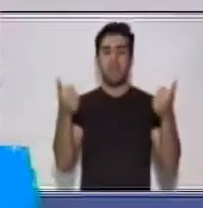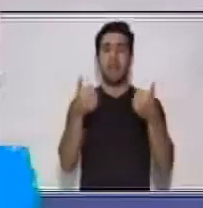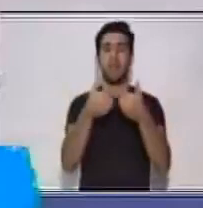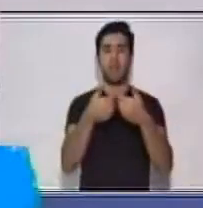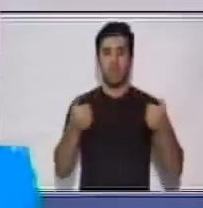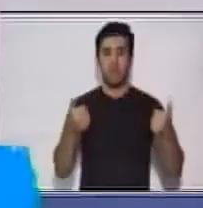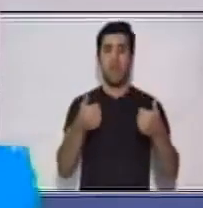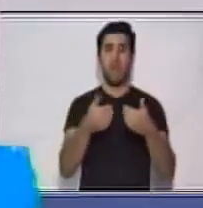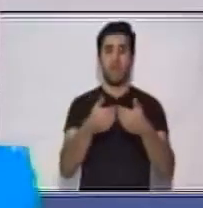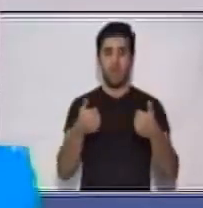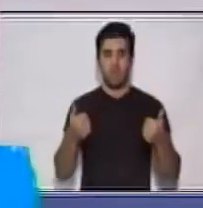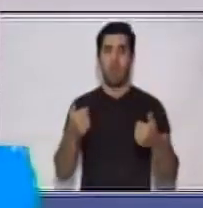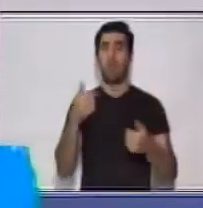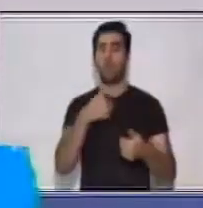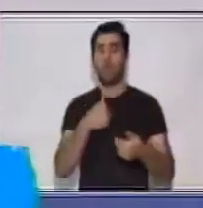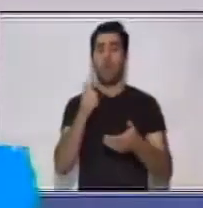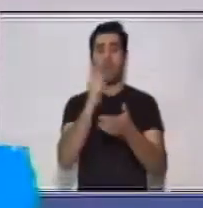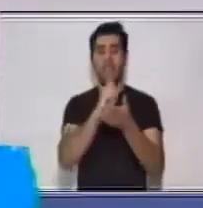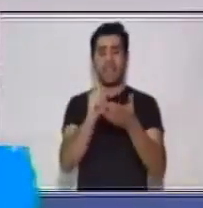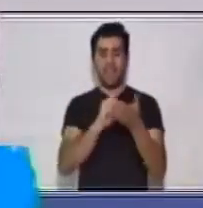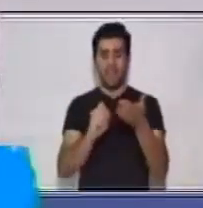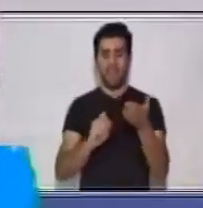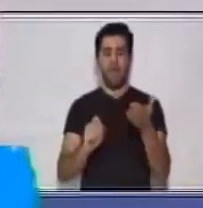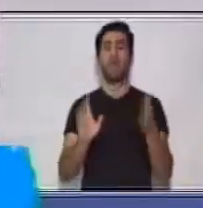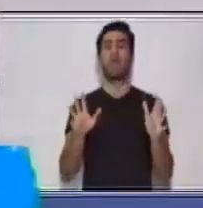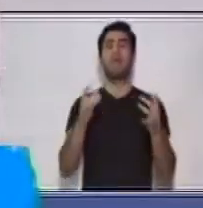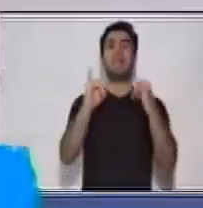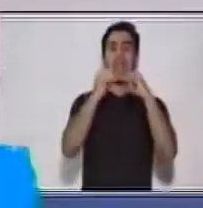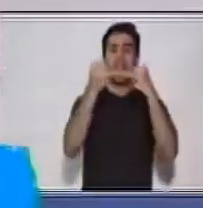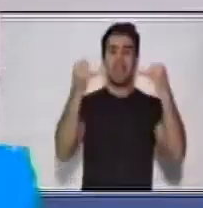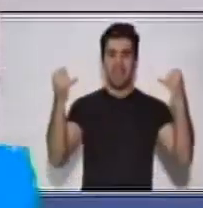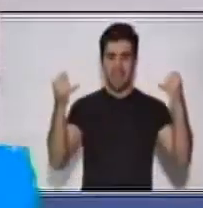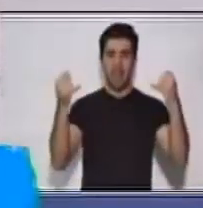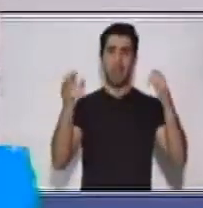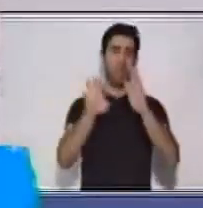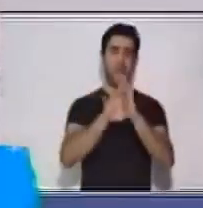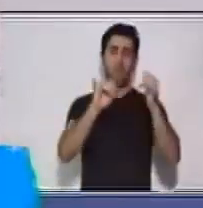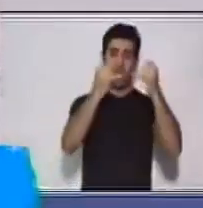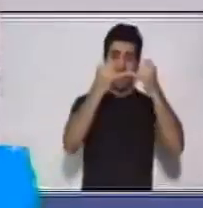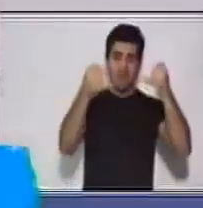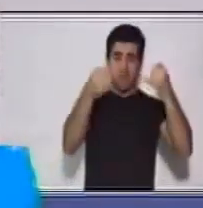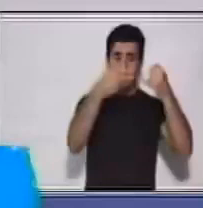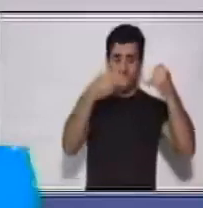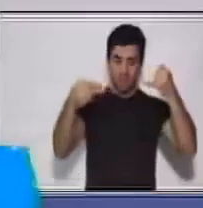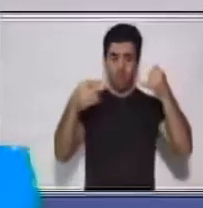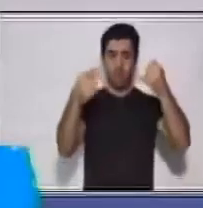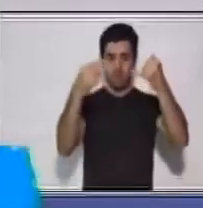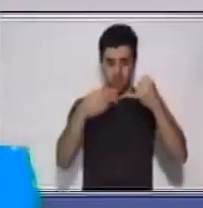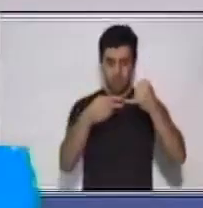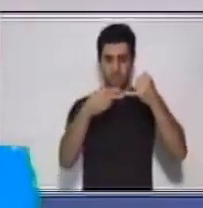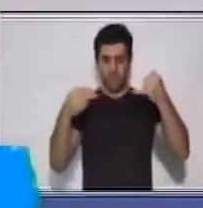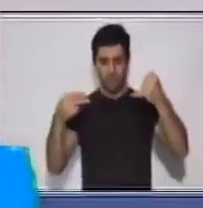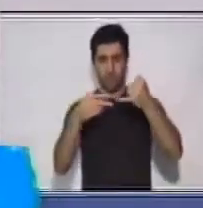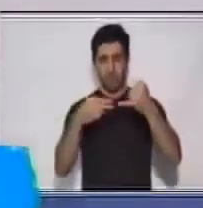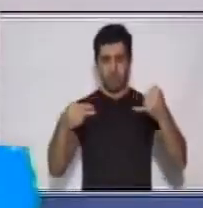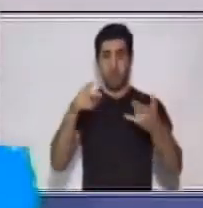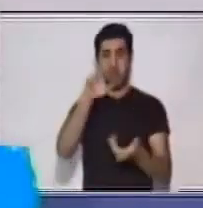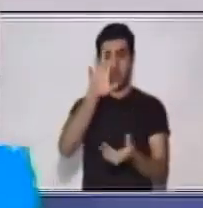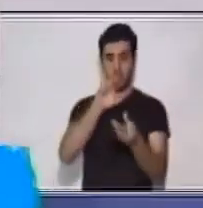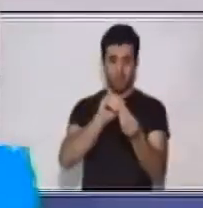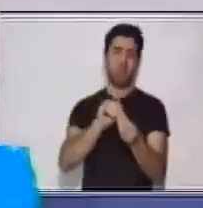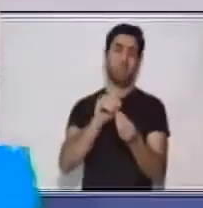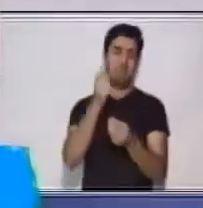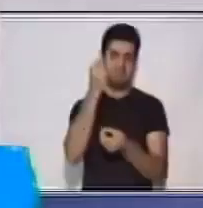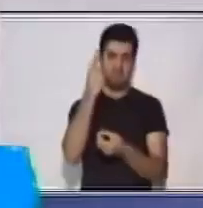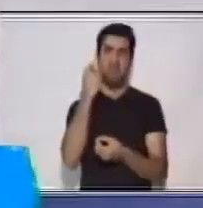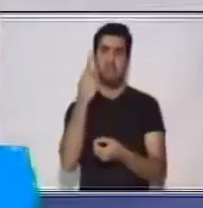que yo escribo en líneas un verso en cada línea para después formar una estrofa. Y